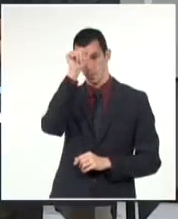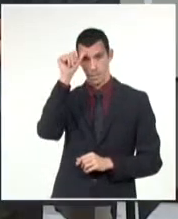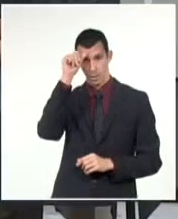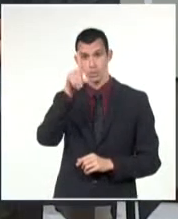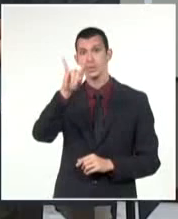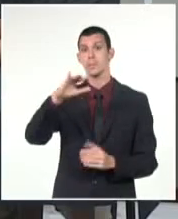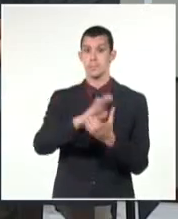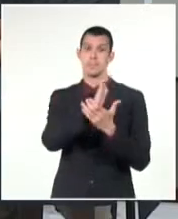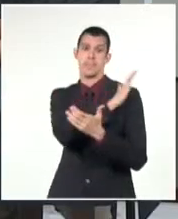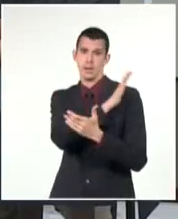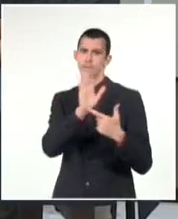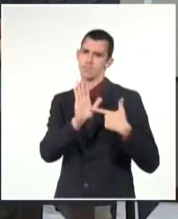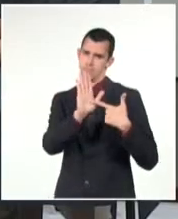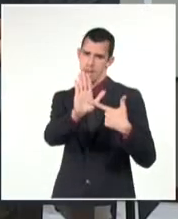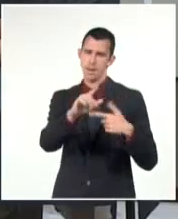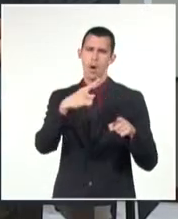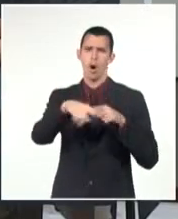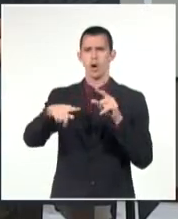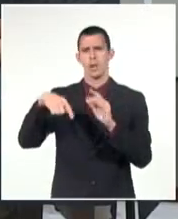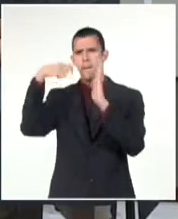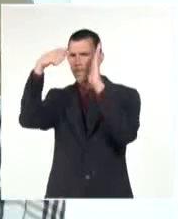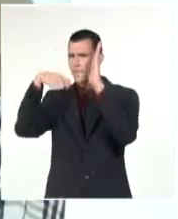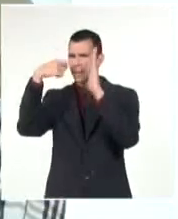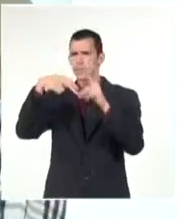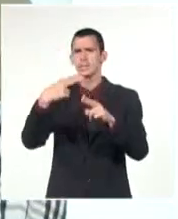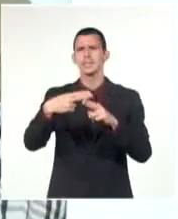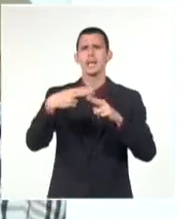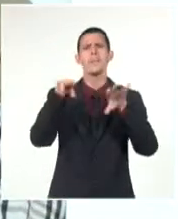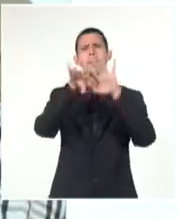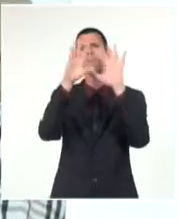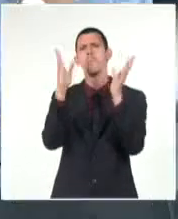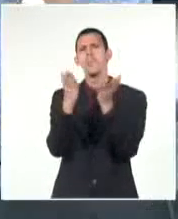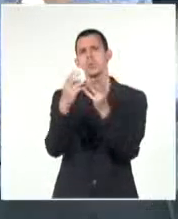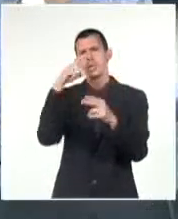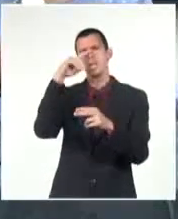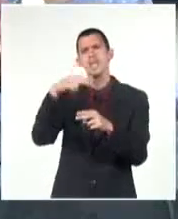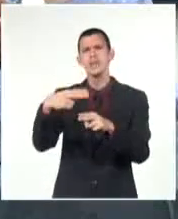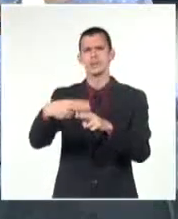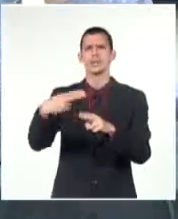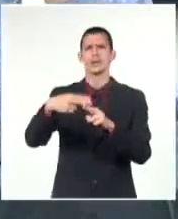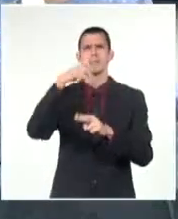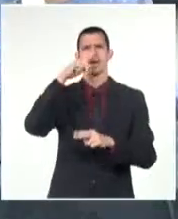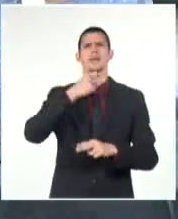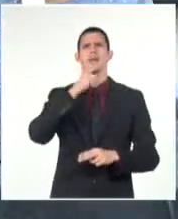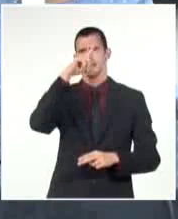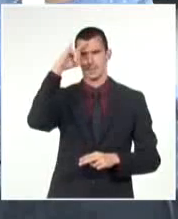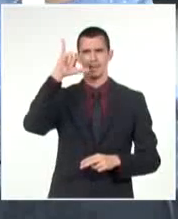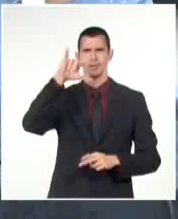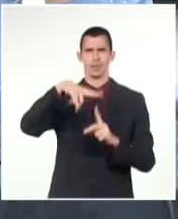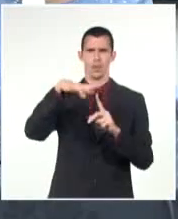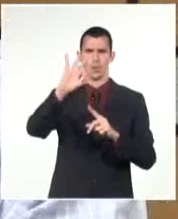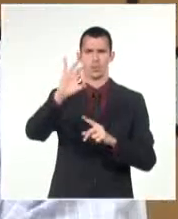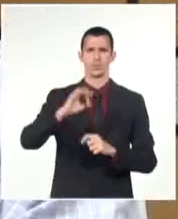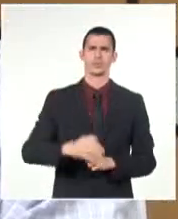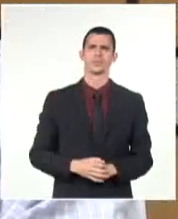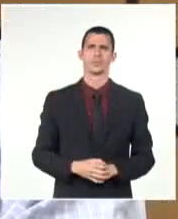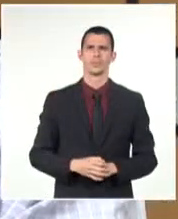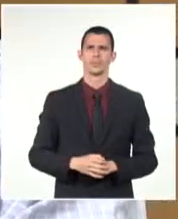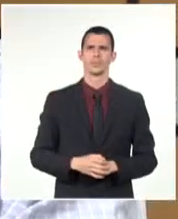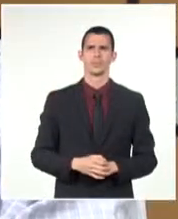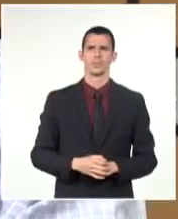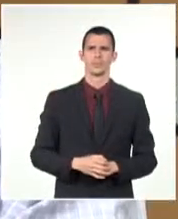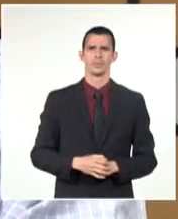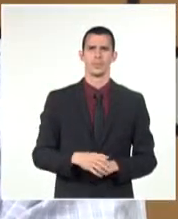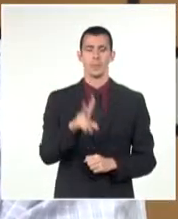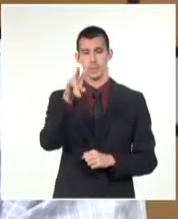la película El mundo de Nelsito de Fernando Pérez en el Chaplin el 23 de marzo a las 8 de la noche. De igual manera, el